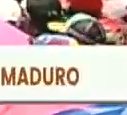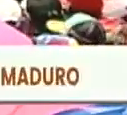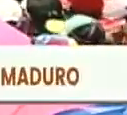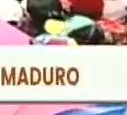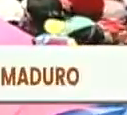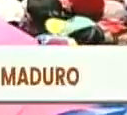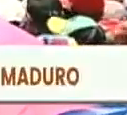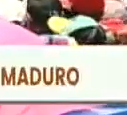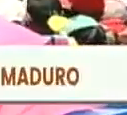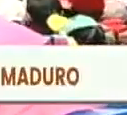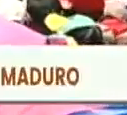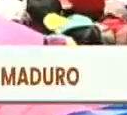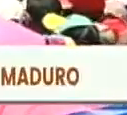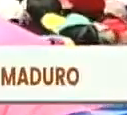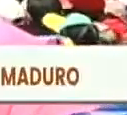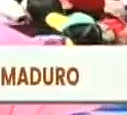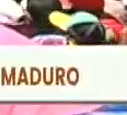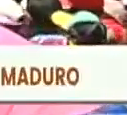Voy